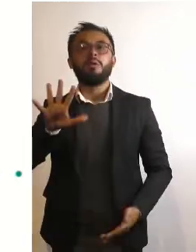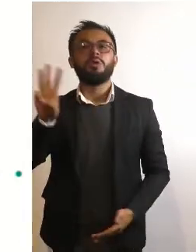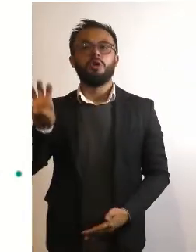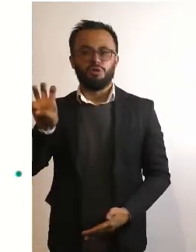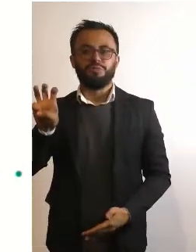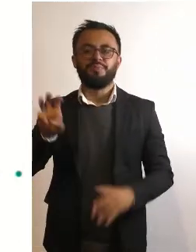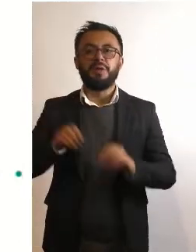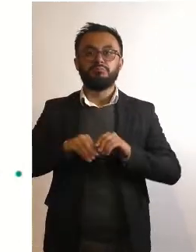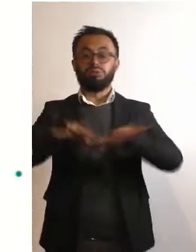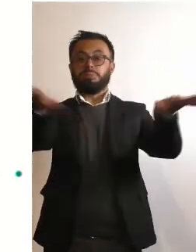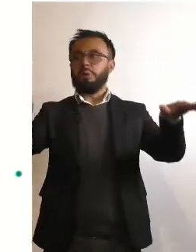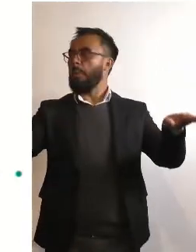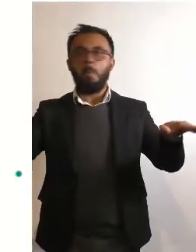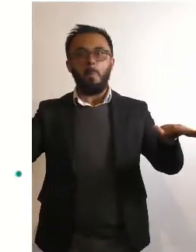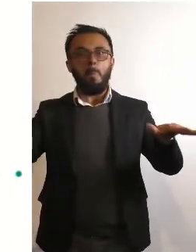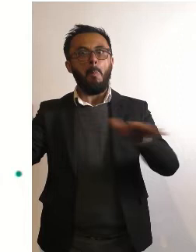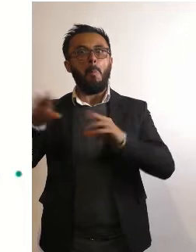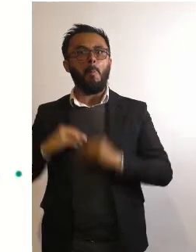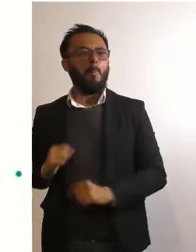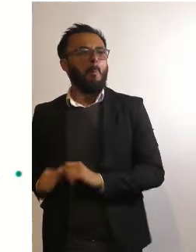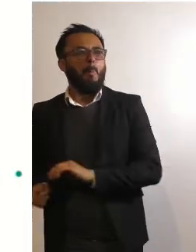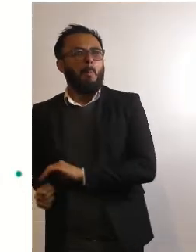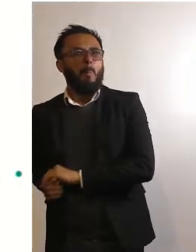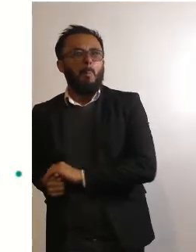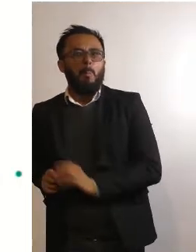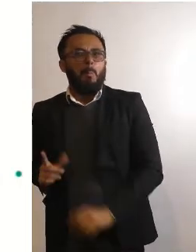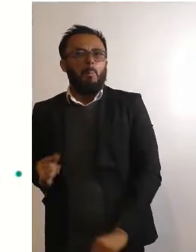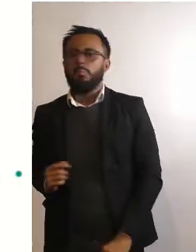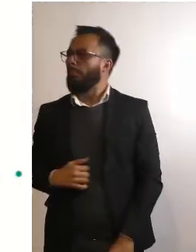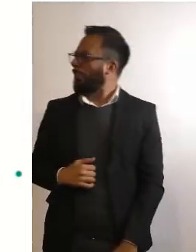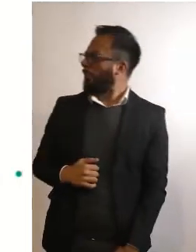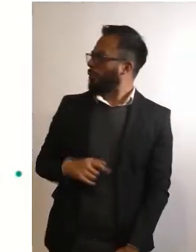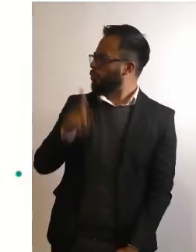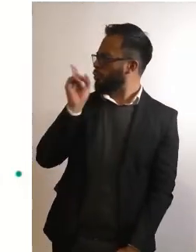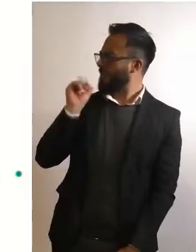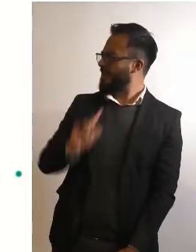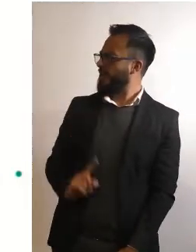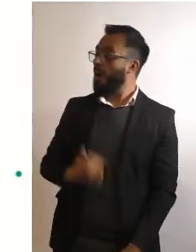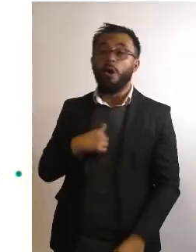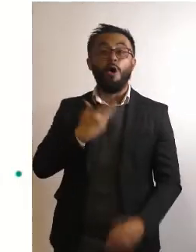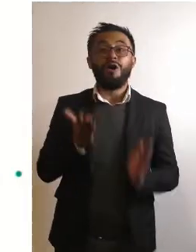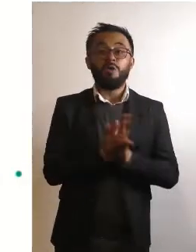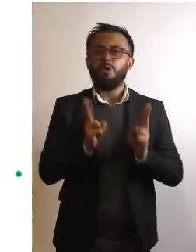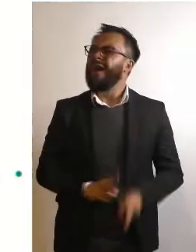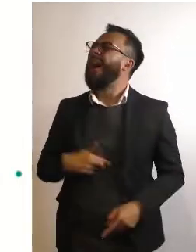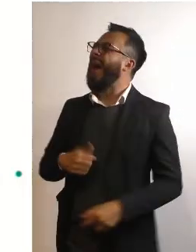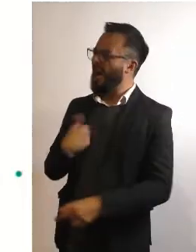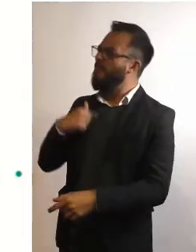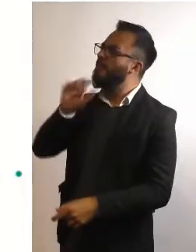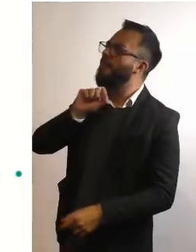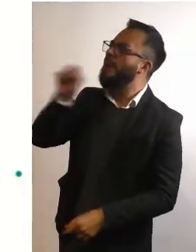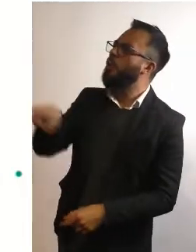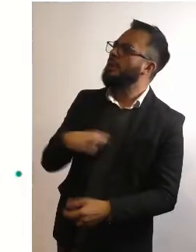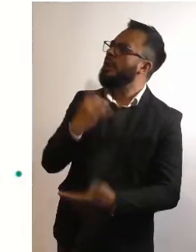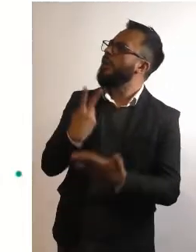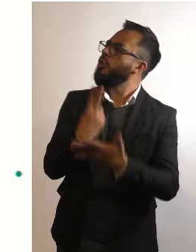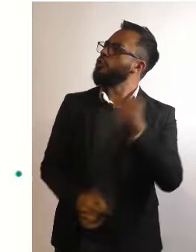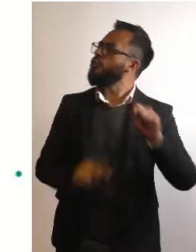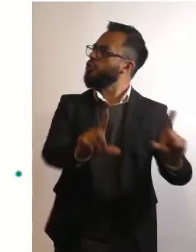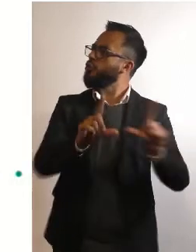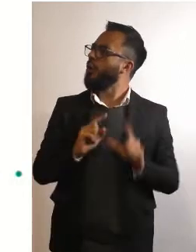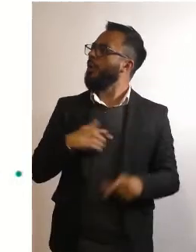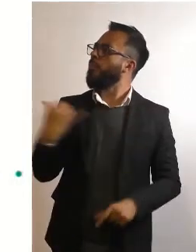en ocasiones lo promocionamos y llegan a alguna facultad y le dicen que eso no hay. Entonces sí hay, sí existe esa